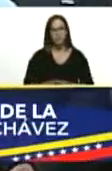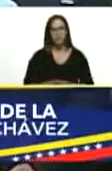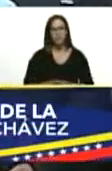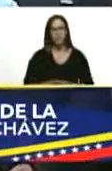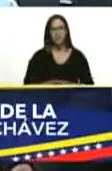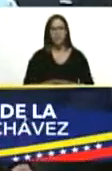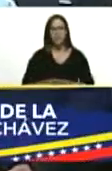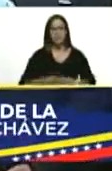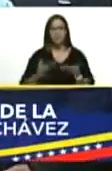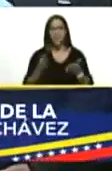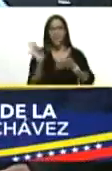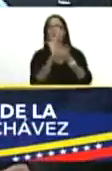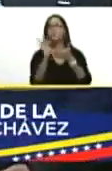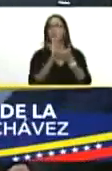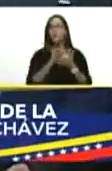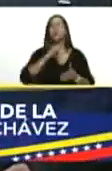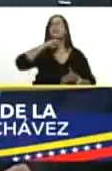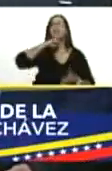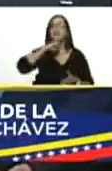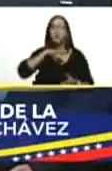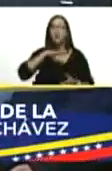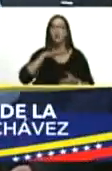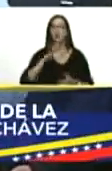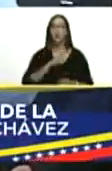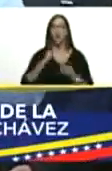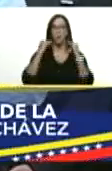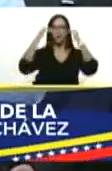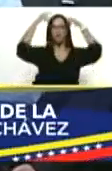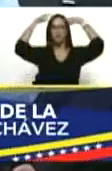del papel histórico del comandante Chávez.